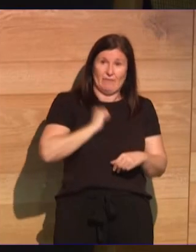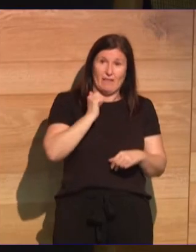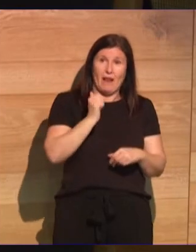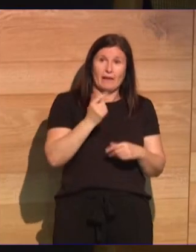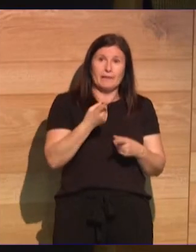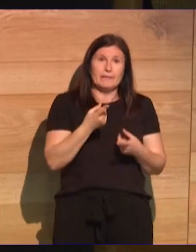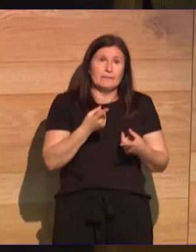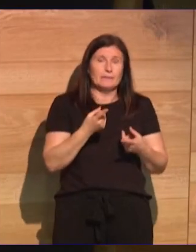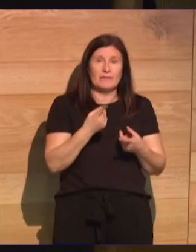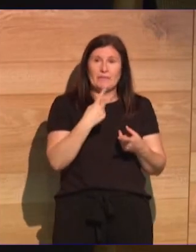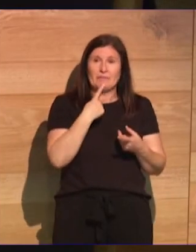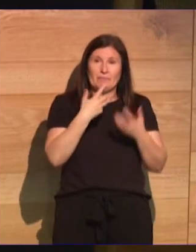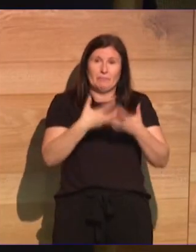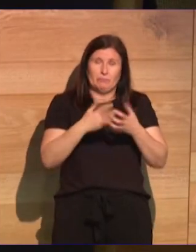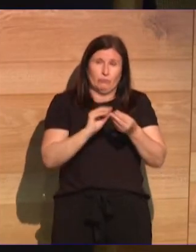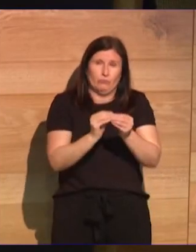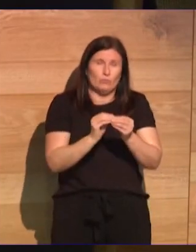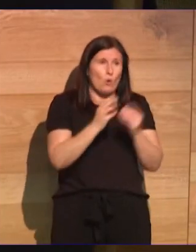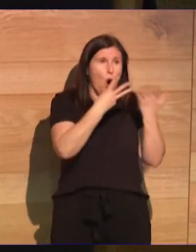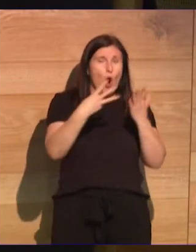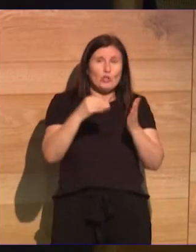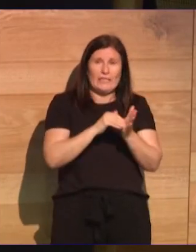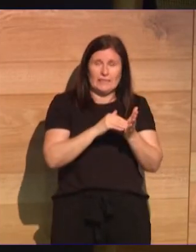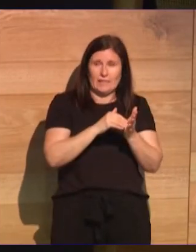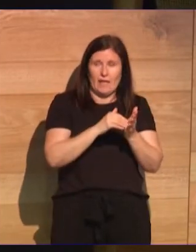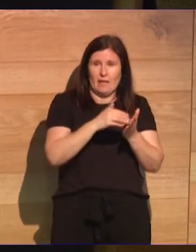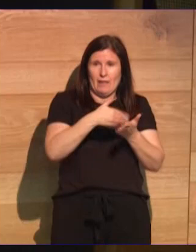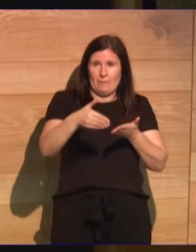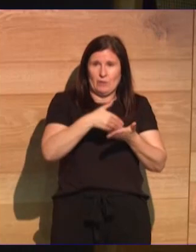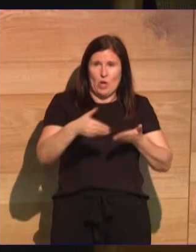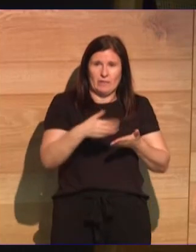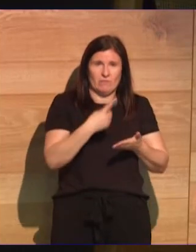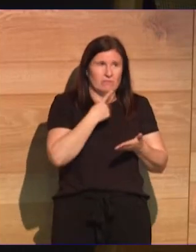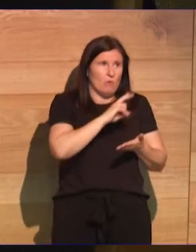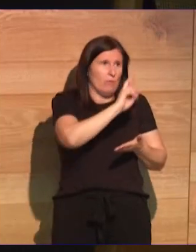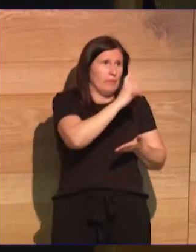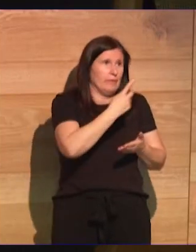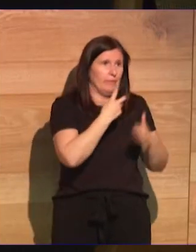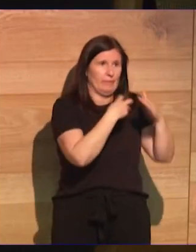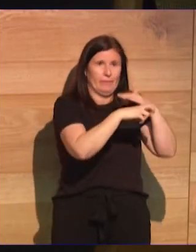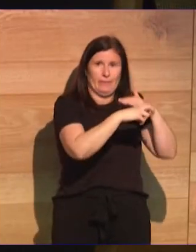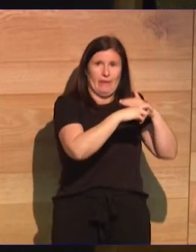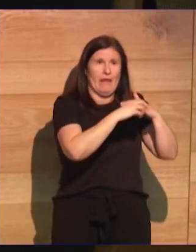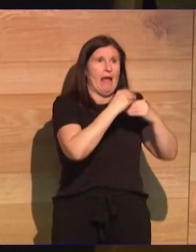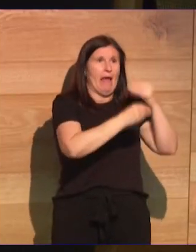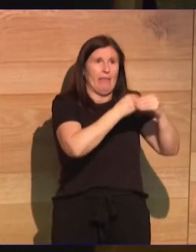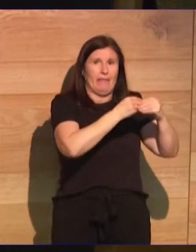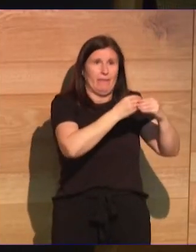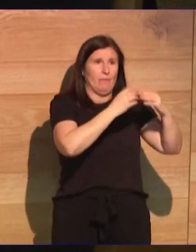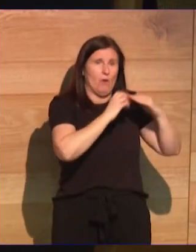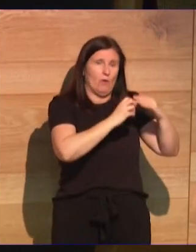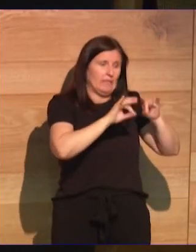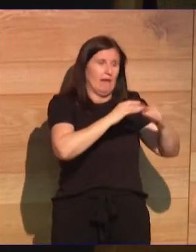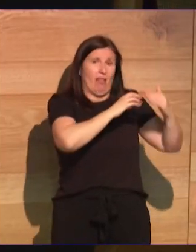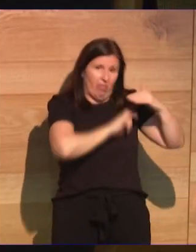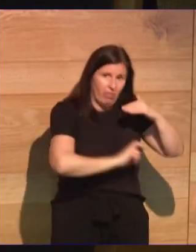cueste 80 millones, cuesta mucho más el soterramiento de la 5, ¿eh? Es una baratija lo que cuesta la inteligencia artificial.